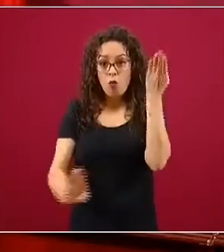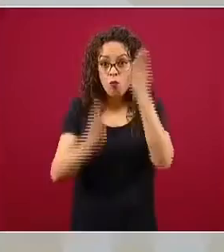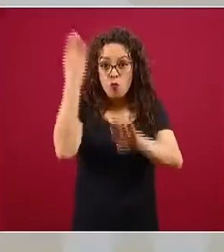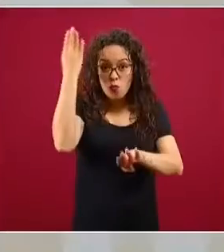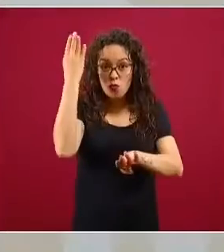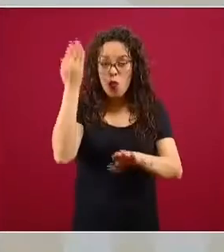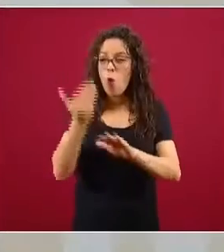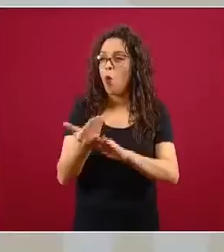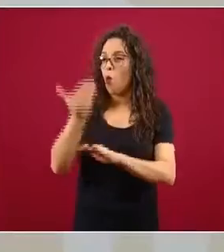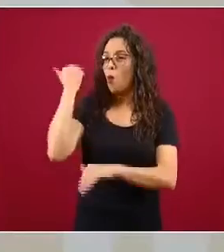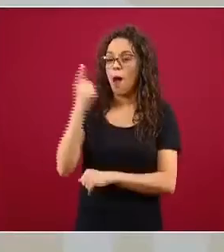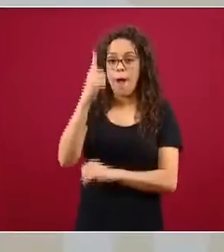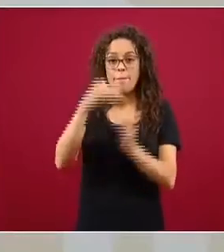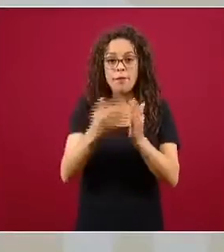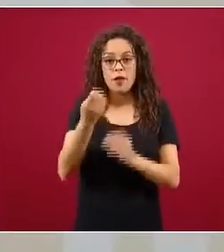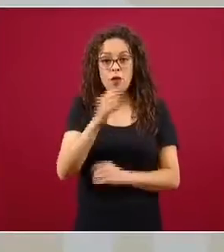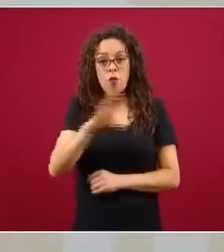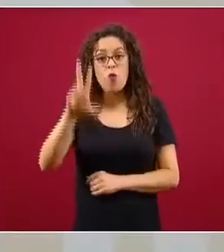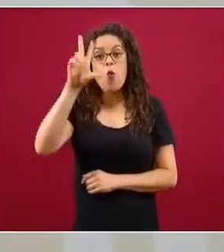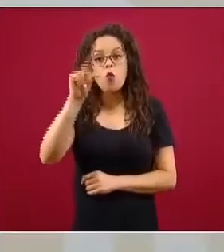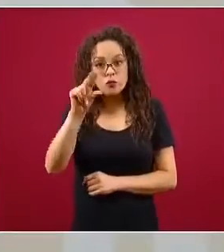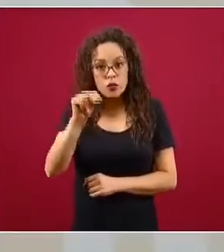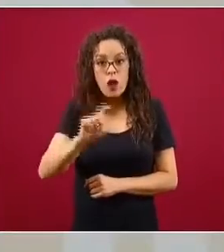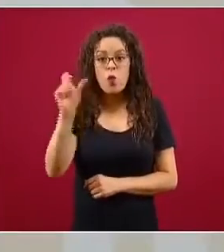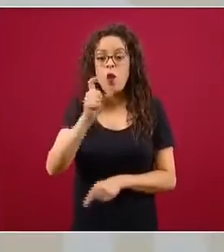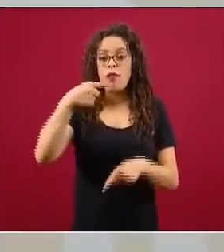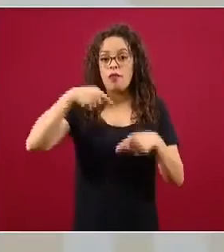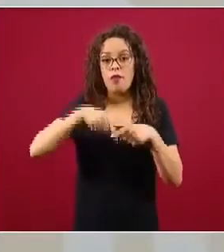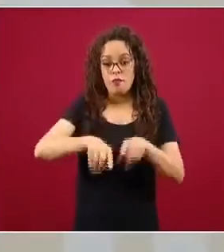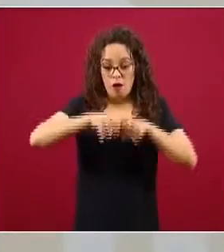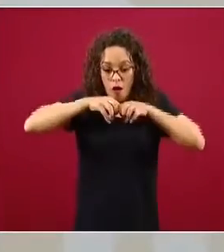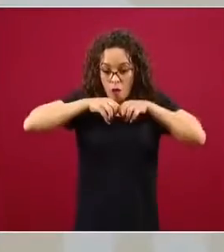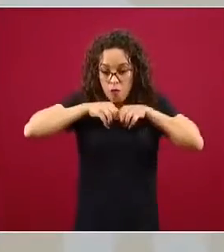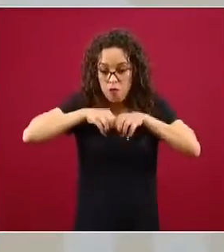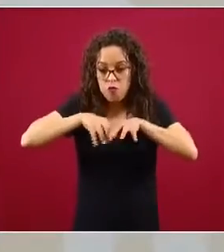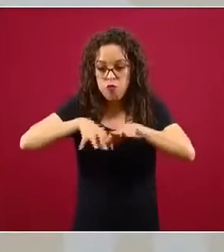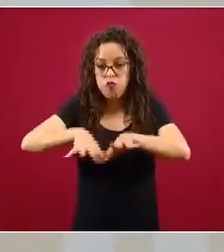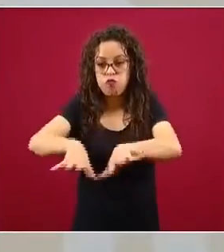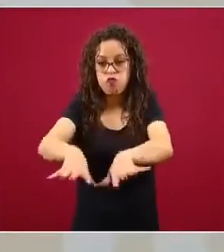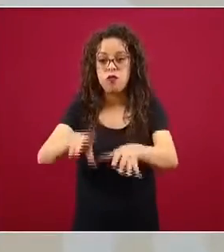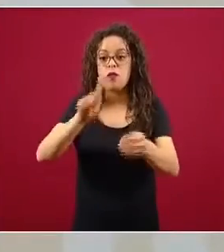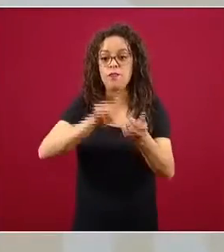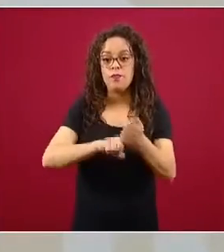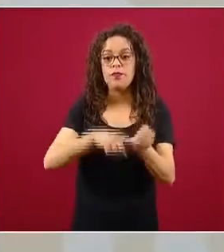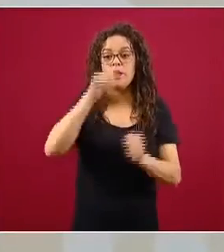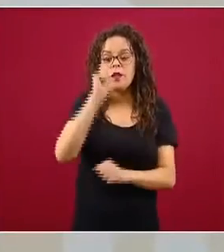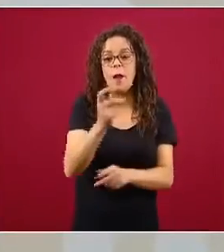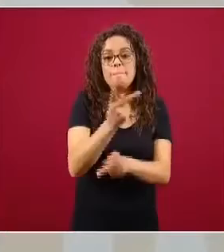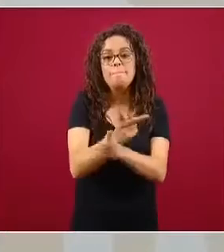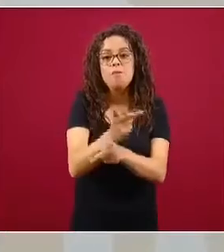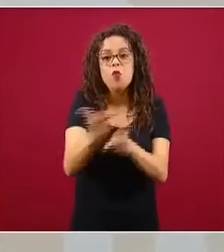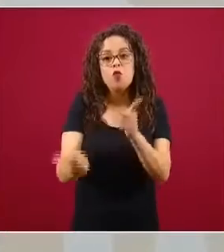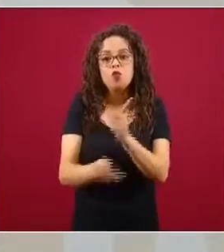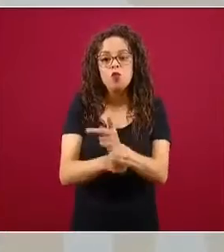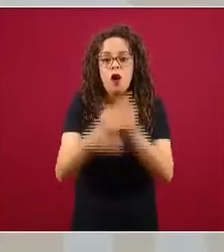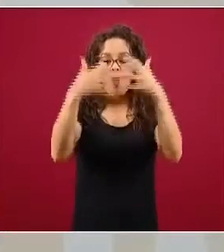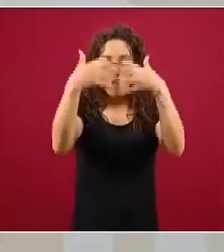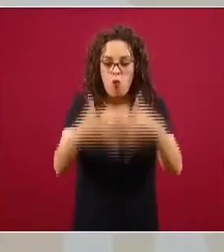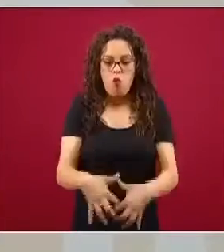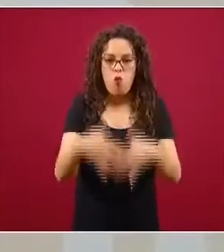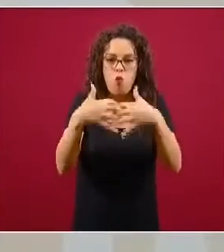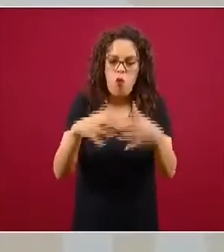80, precisamente cuando se expandieron globalmente los mercados de los productos